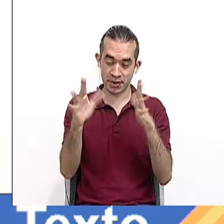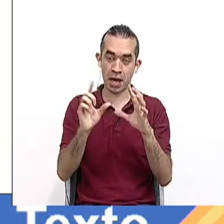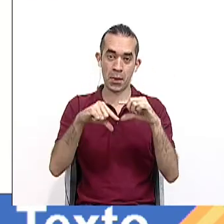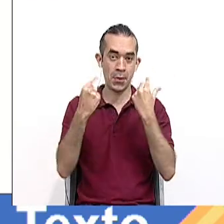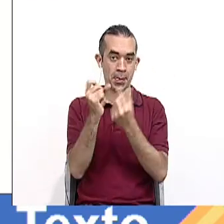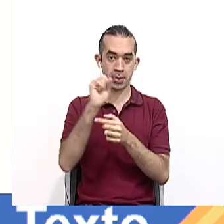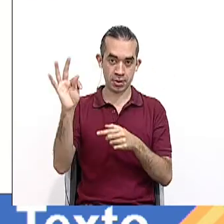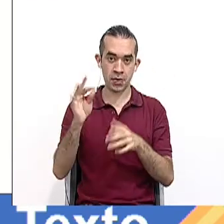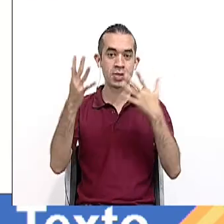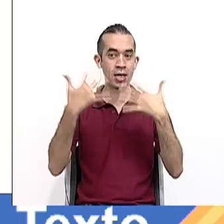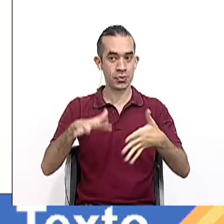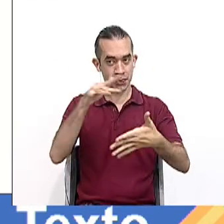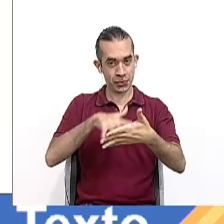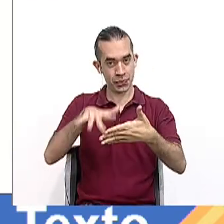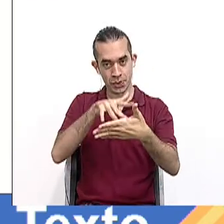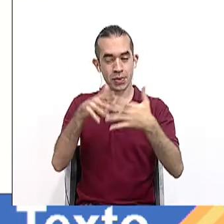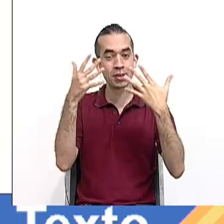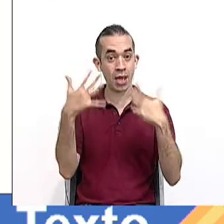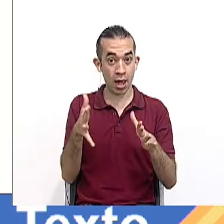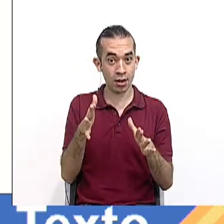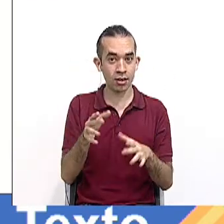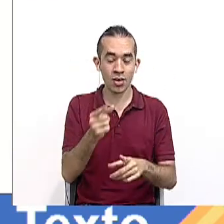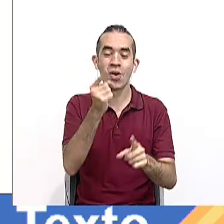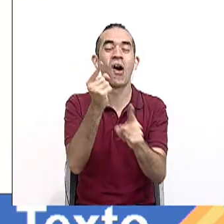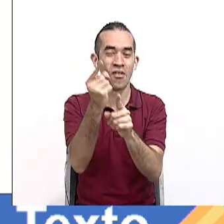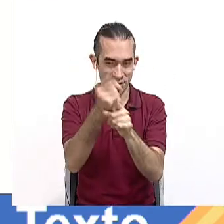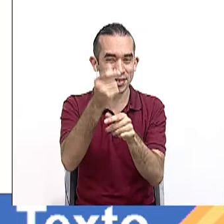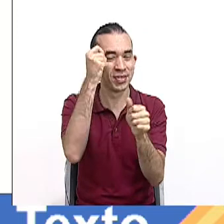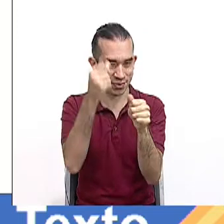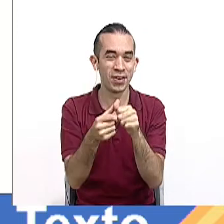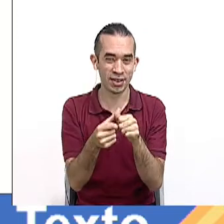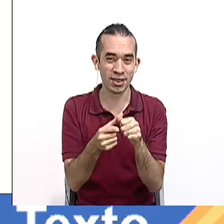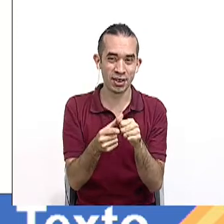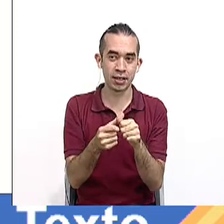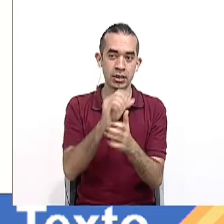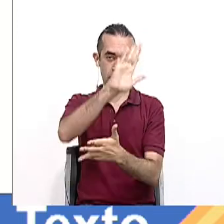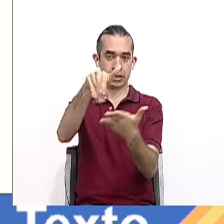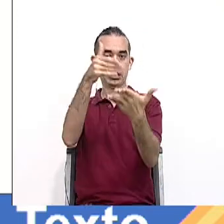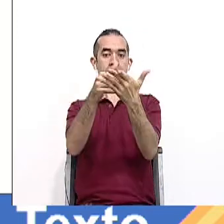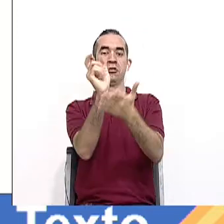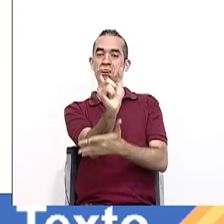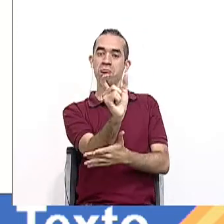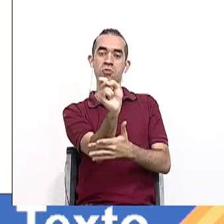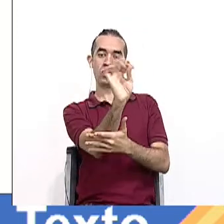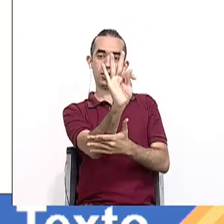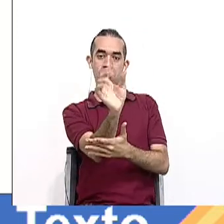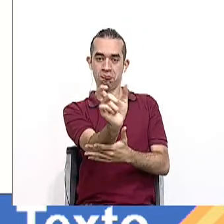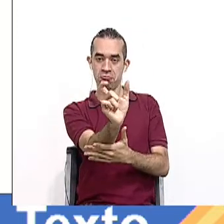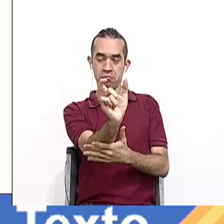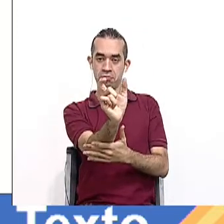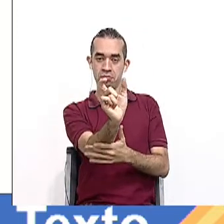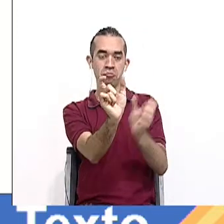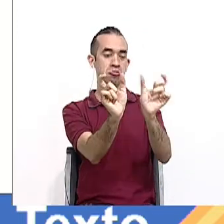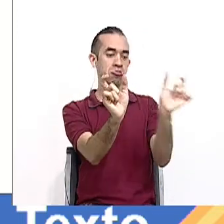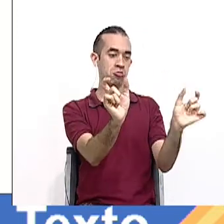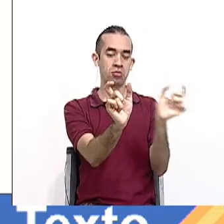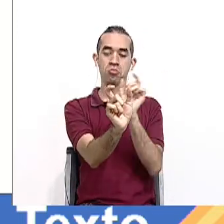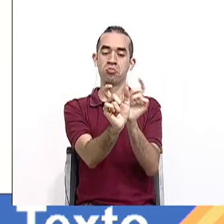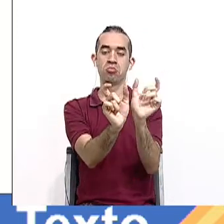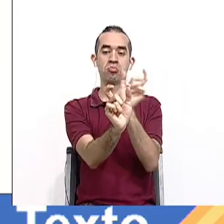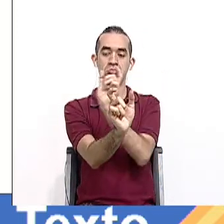grupo nominal. Sí, exacto. El que tiene como núcleo un sustantivo y que puede